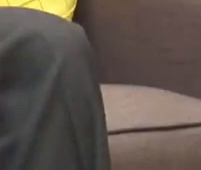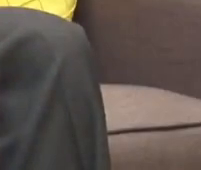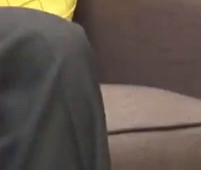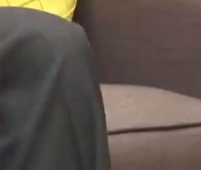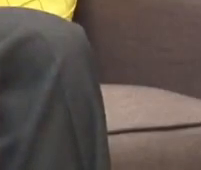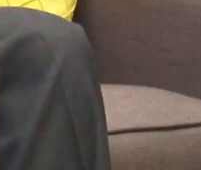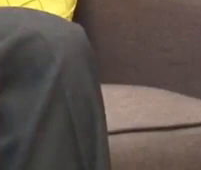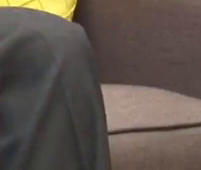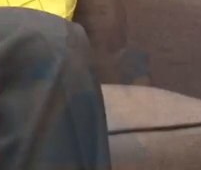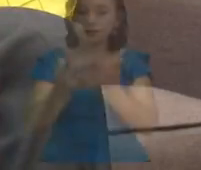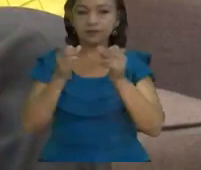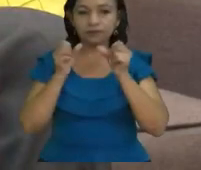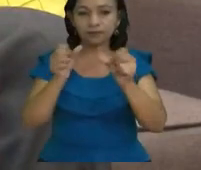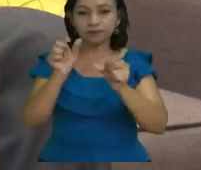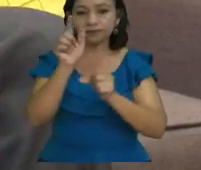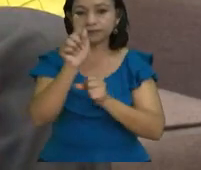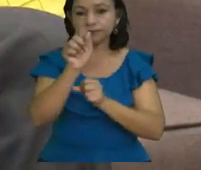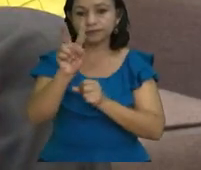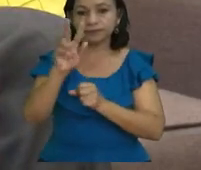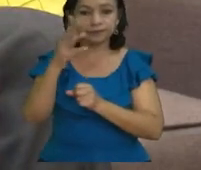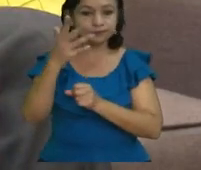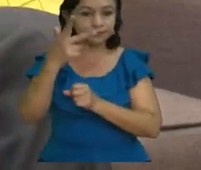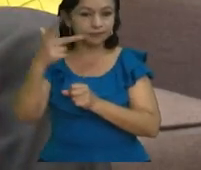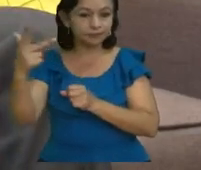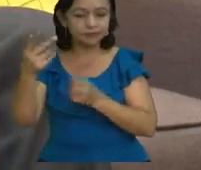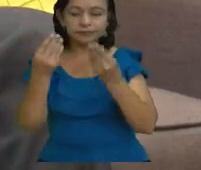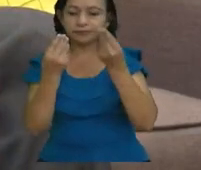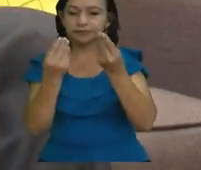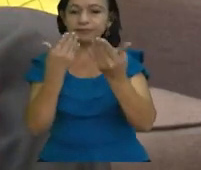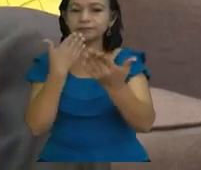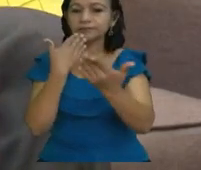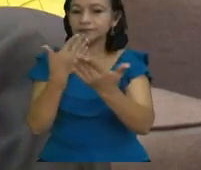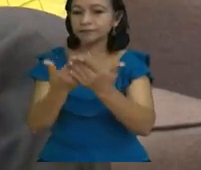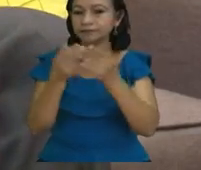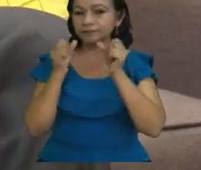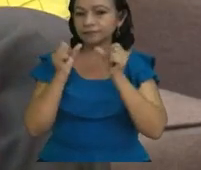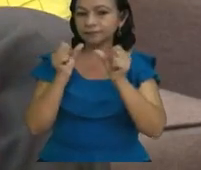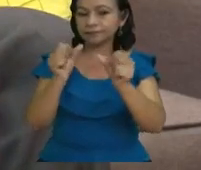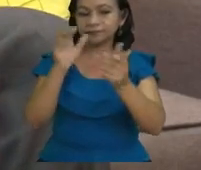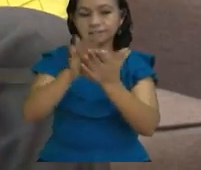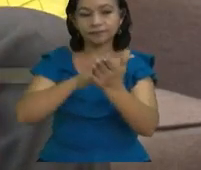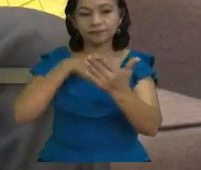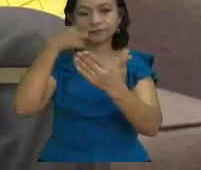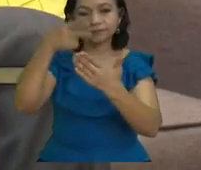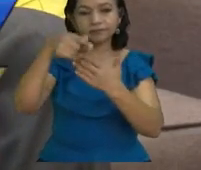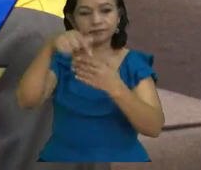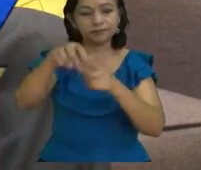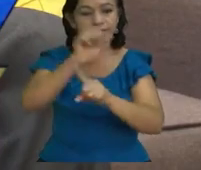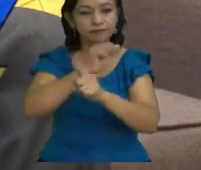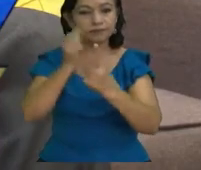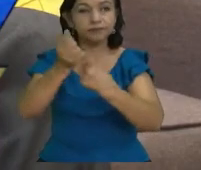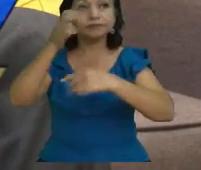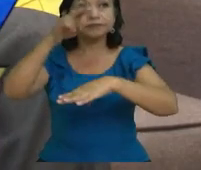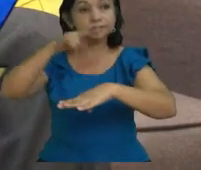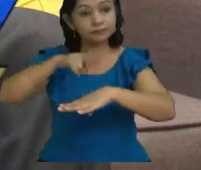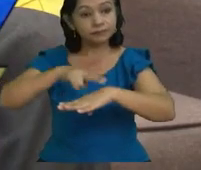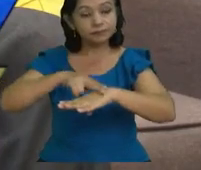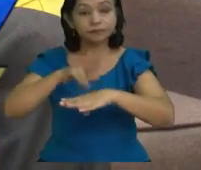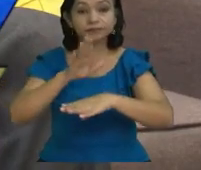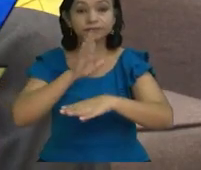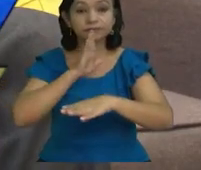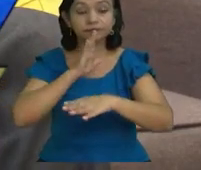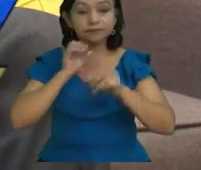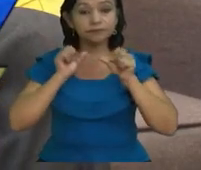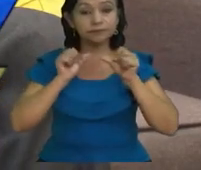Muchísimas gracias por continuar en sintonía del canal parlamentario. Muchísimas gracias por continuar acompañándonos en su programa desde el Parlamento. Continuamos nuestra conversación